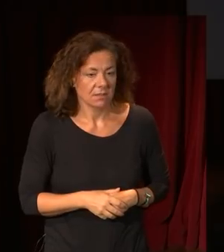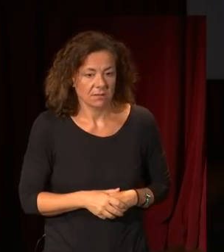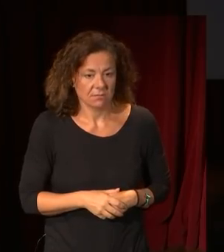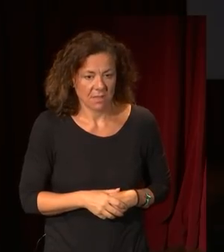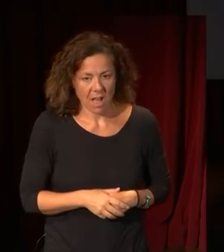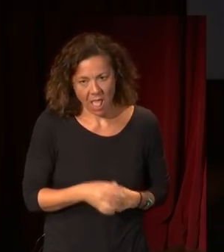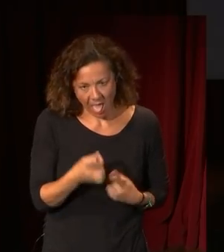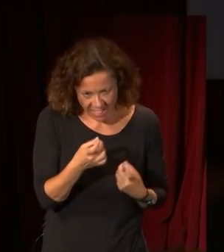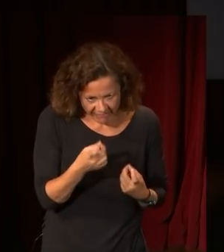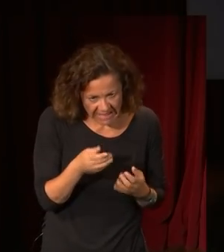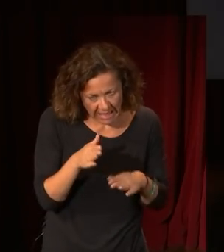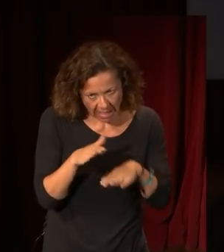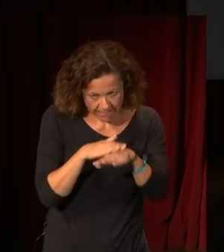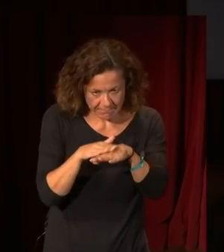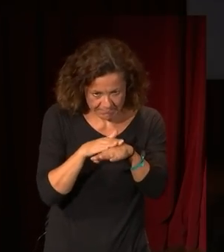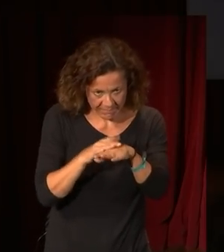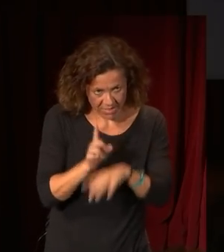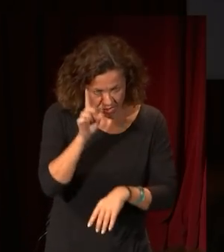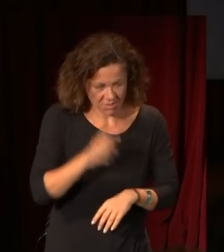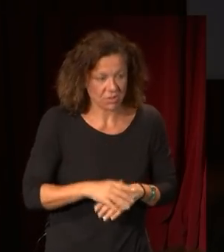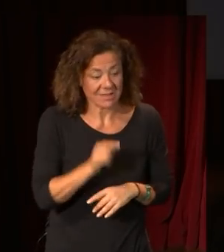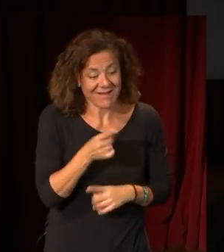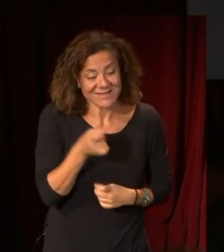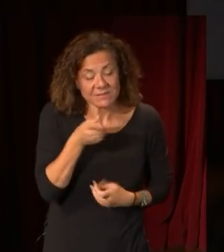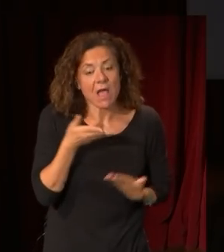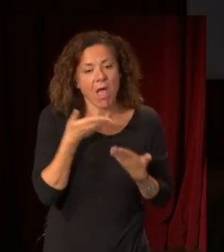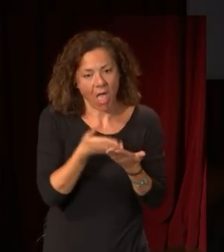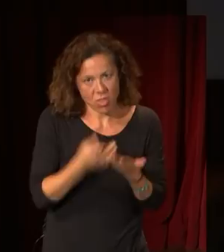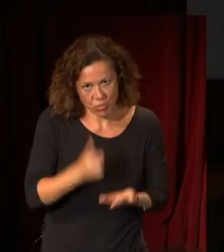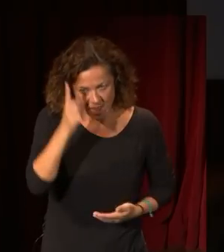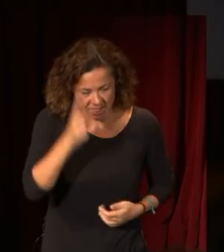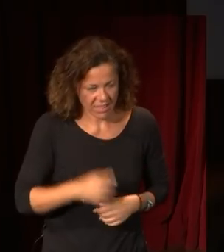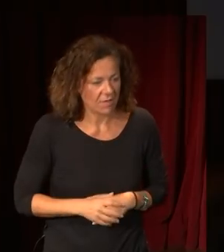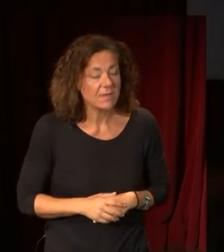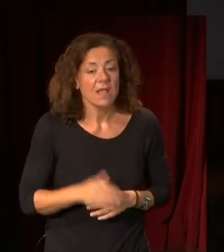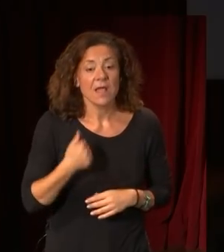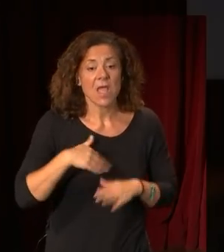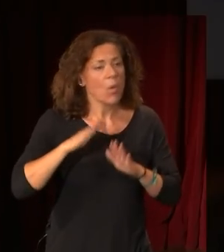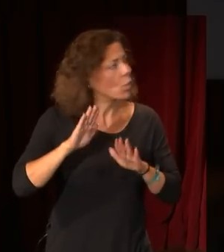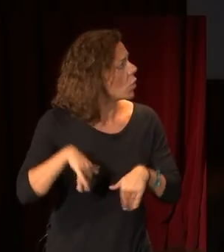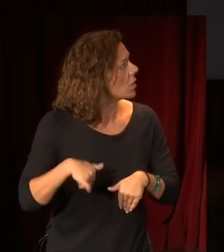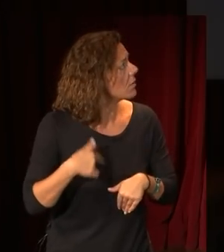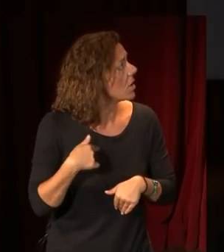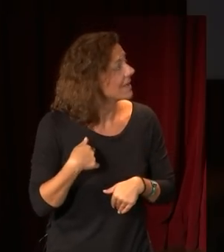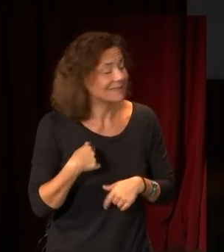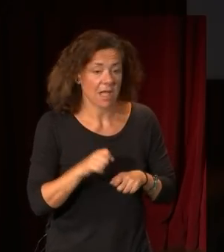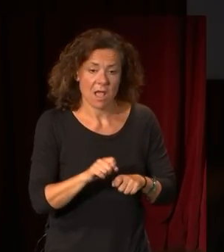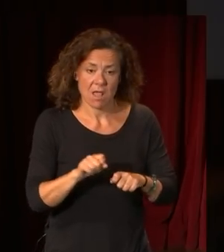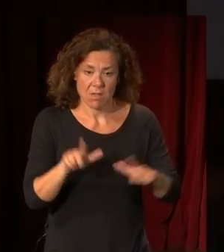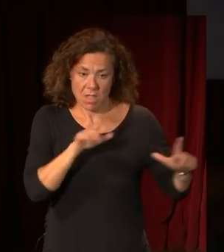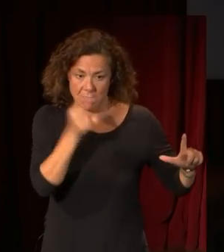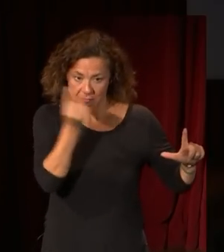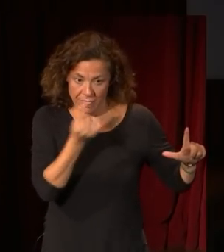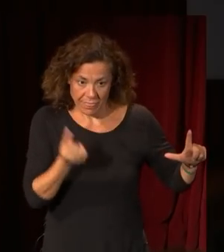esta salvación y esta ayuda celestial y por último referente a esta imagen esta